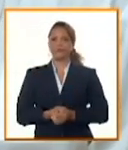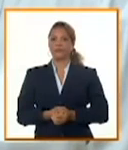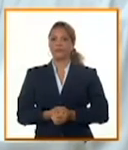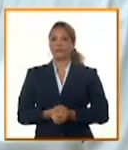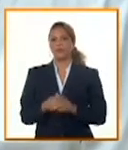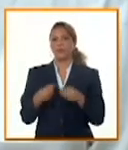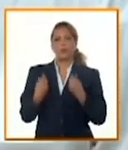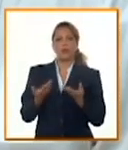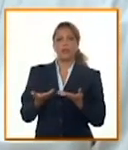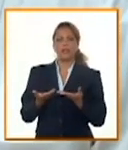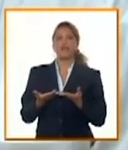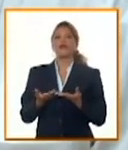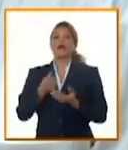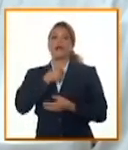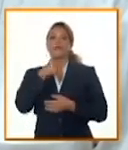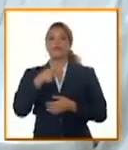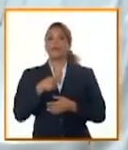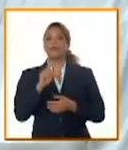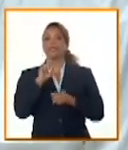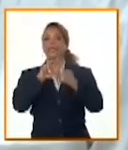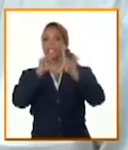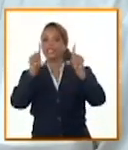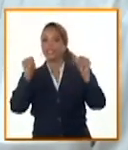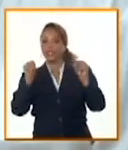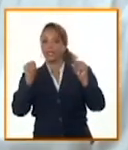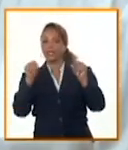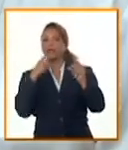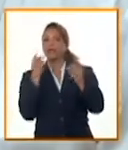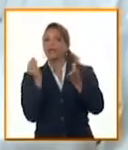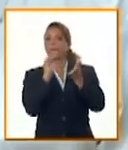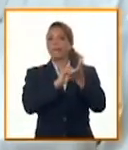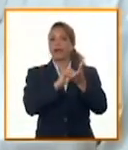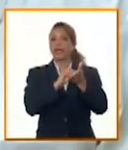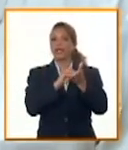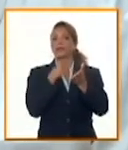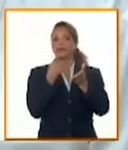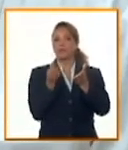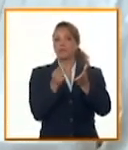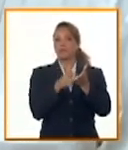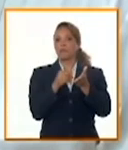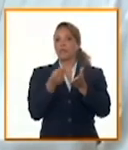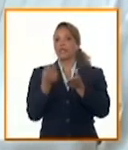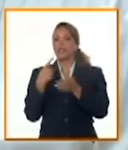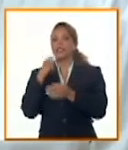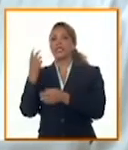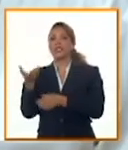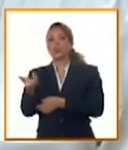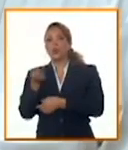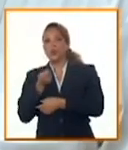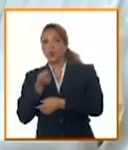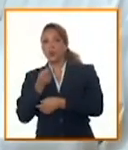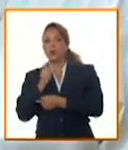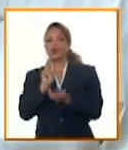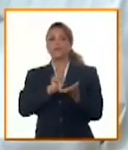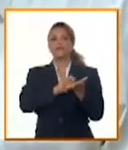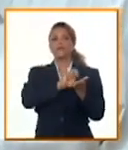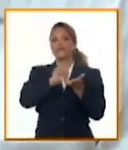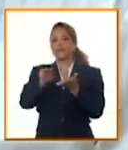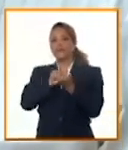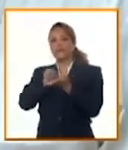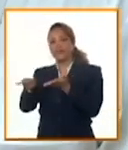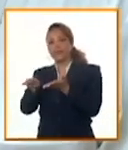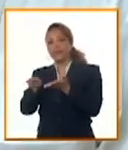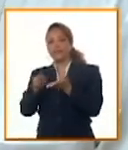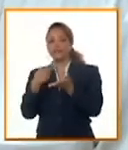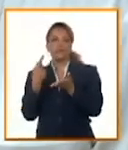por ejemplo los cheques para depositar en cuenta las órdenes de cobro las transferencias los